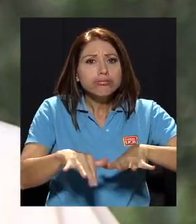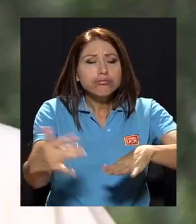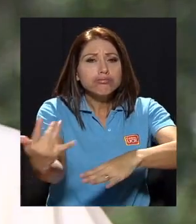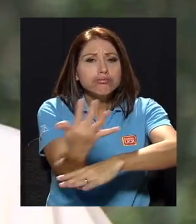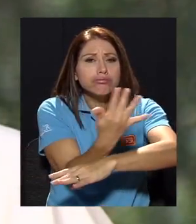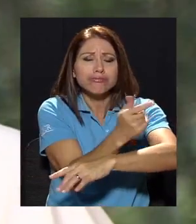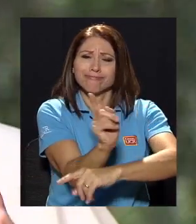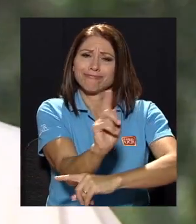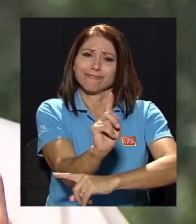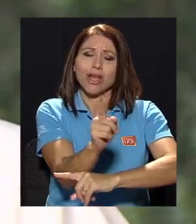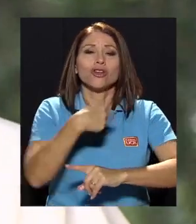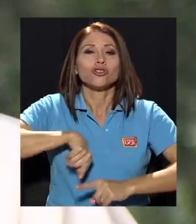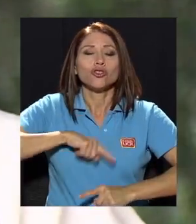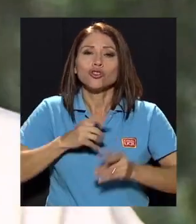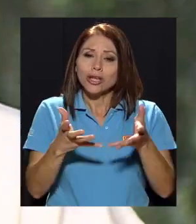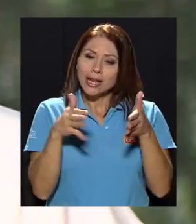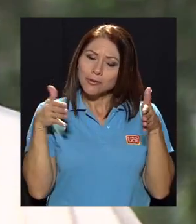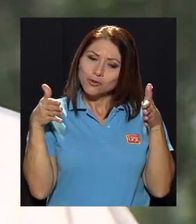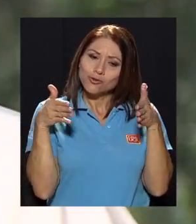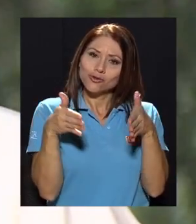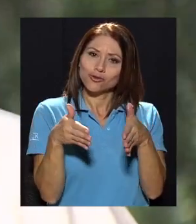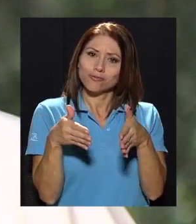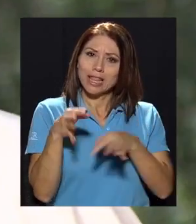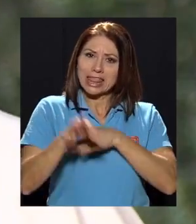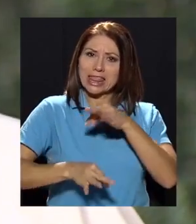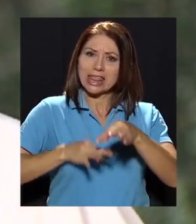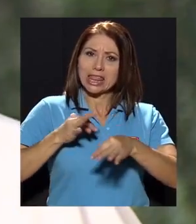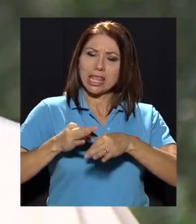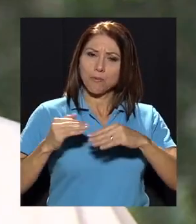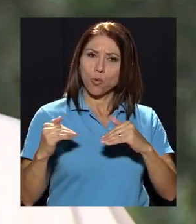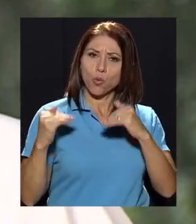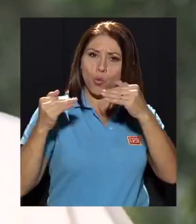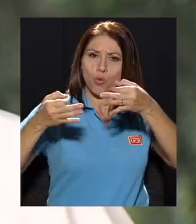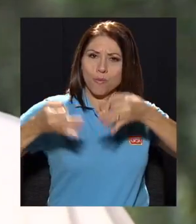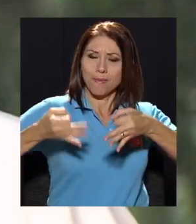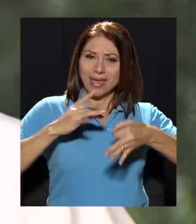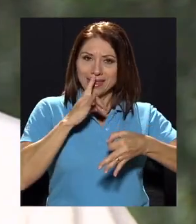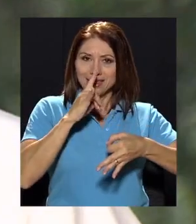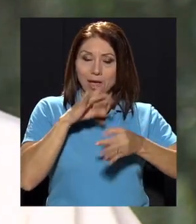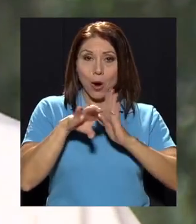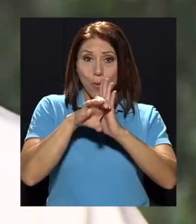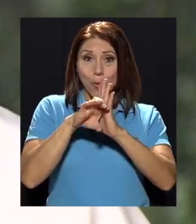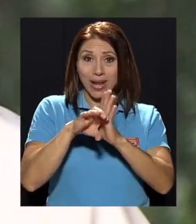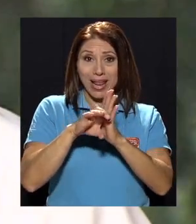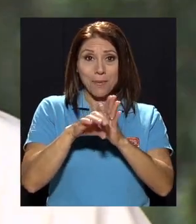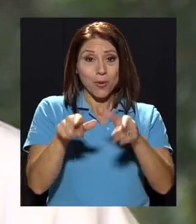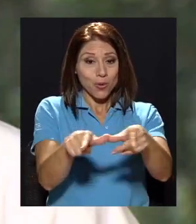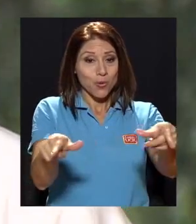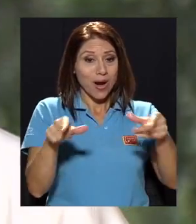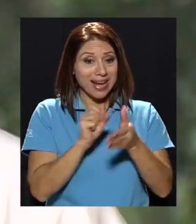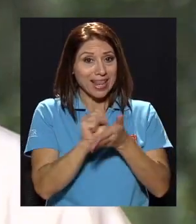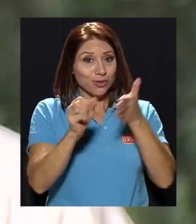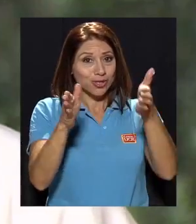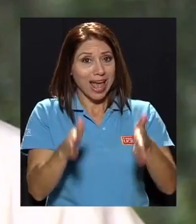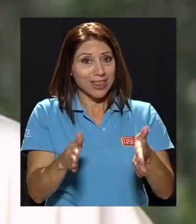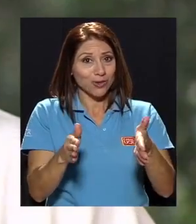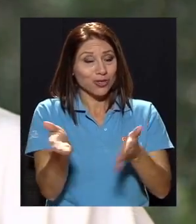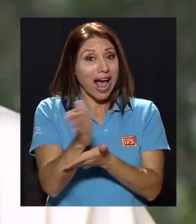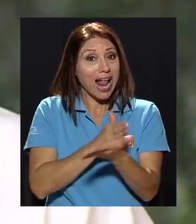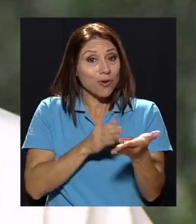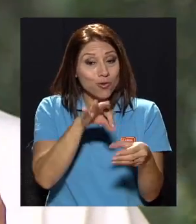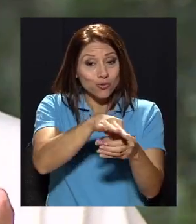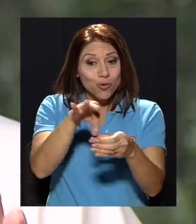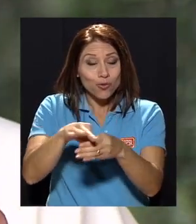sino producir productos de tipo gourmet, como lo están logrando en la zona de Los Santos algunos productores de café con microbeneficios,